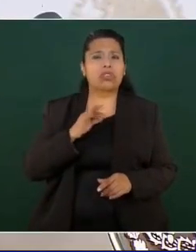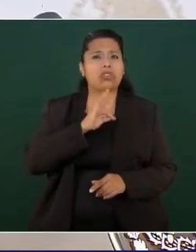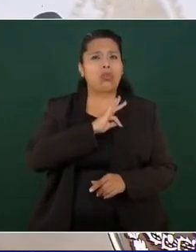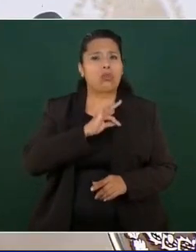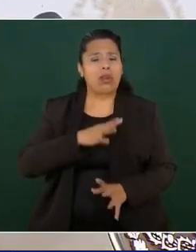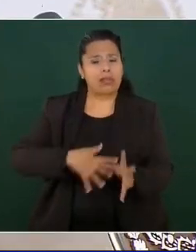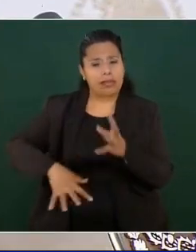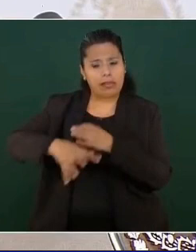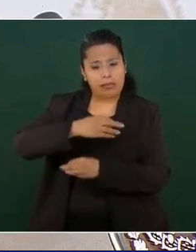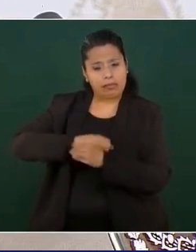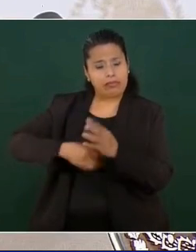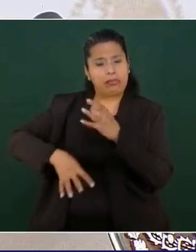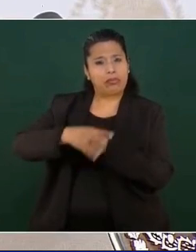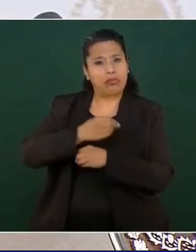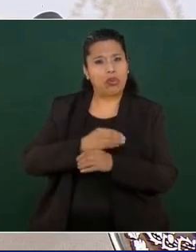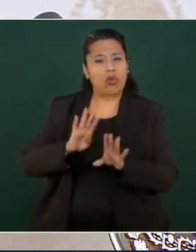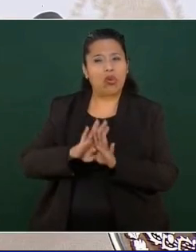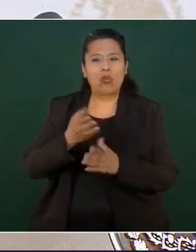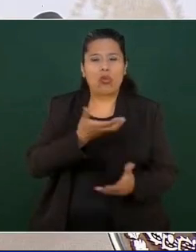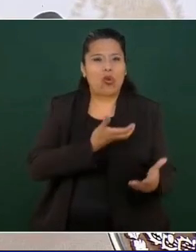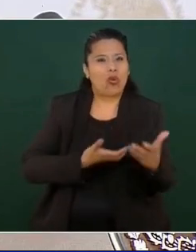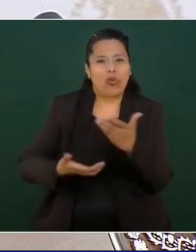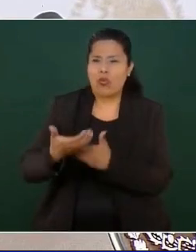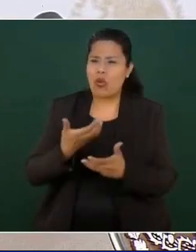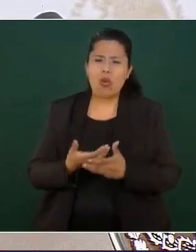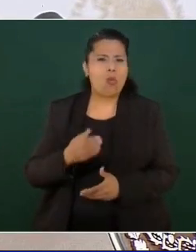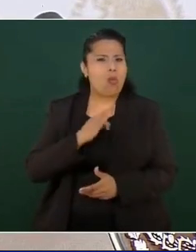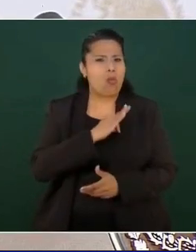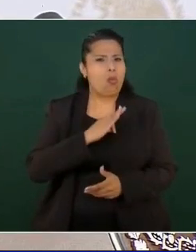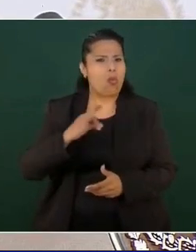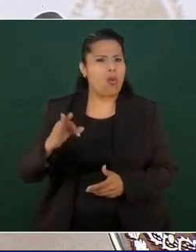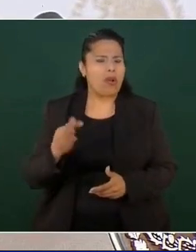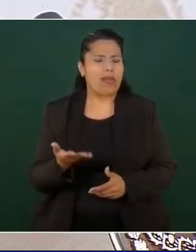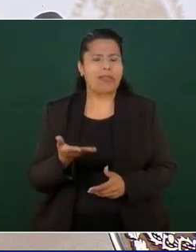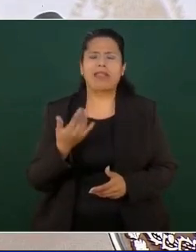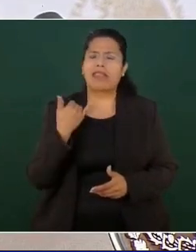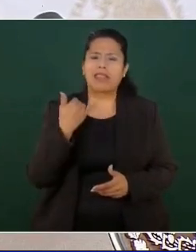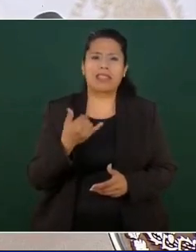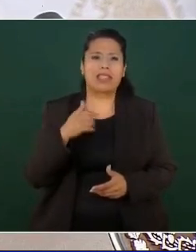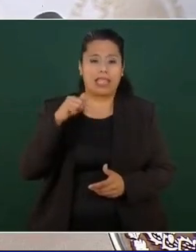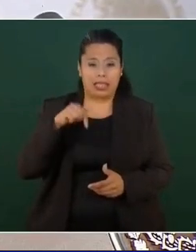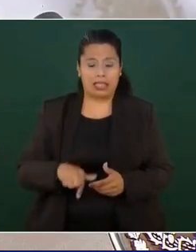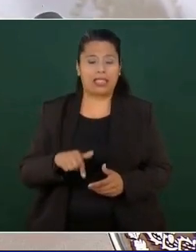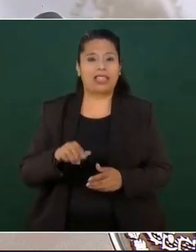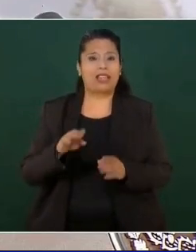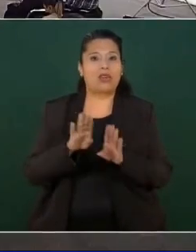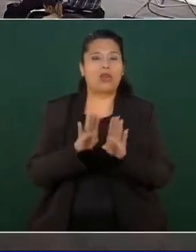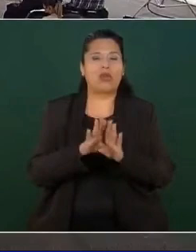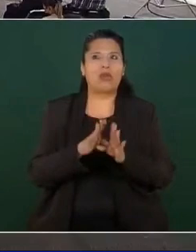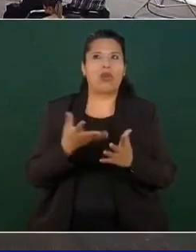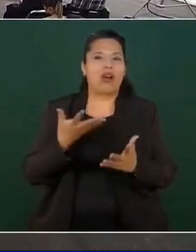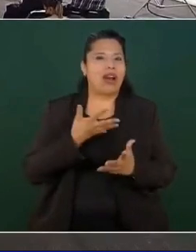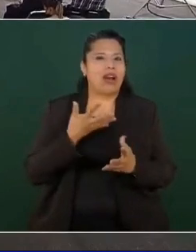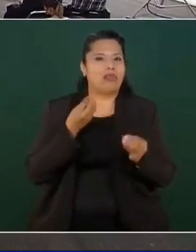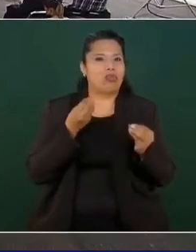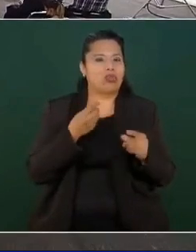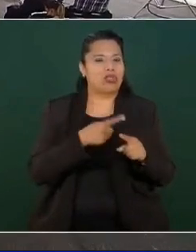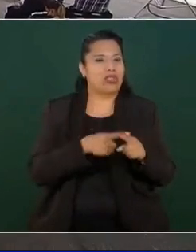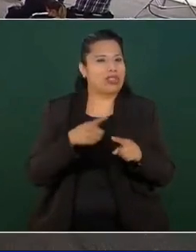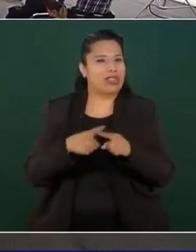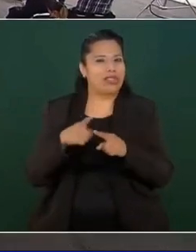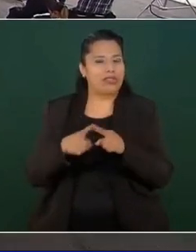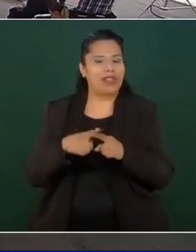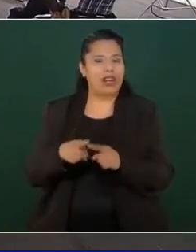Está considerado entre los 3 países más atractivos